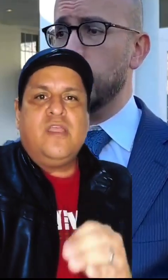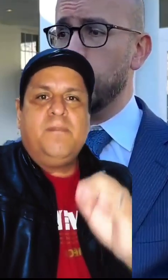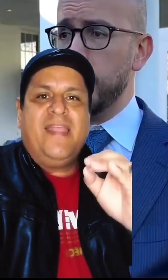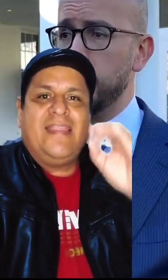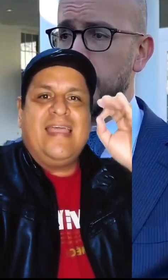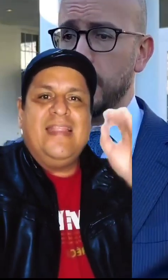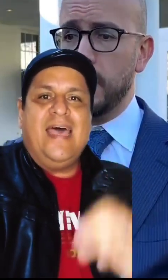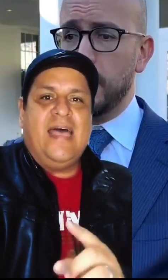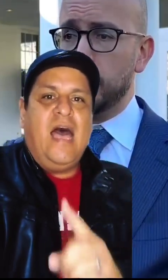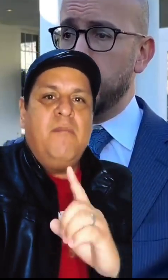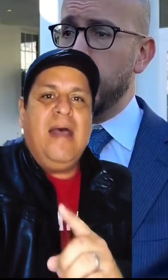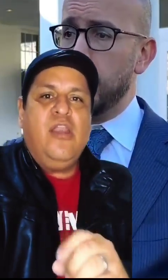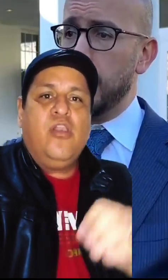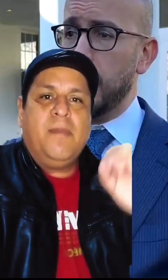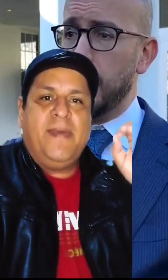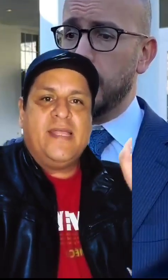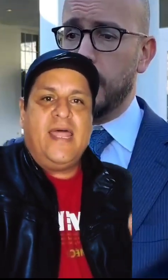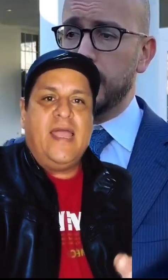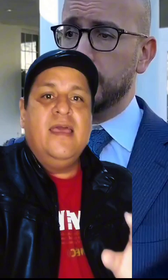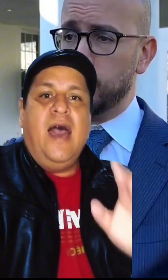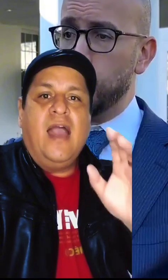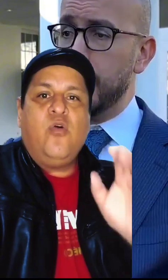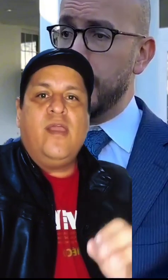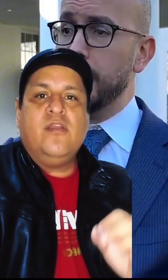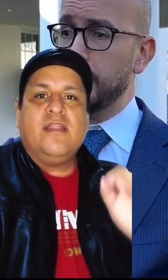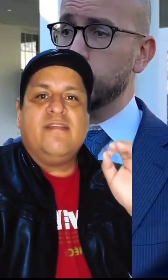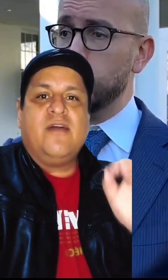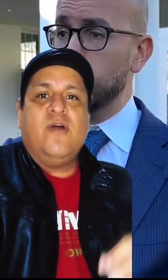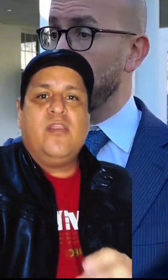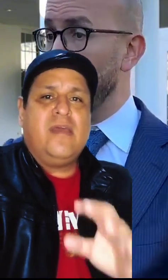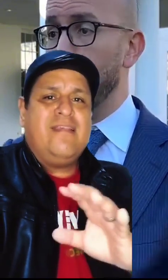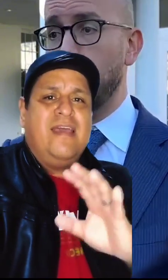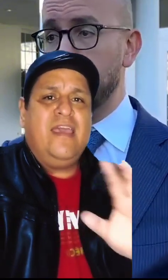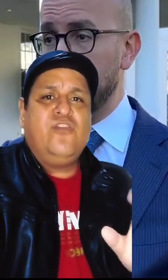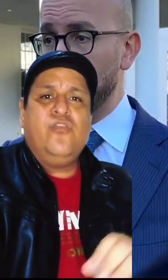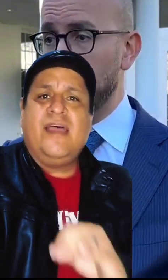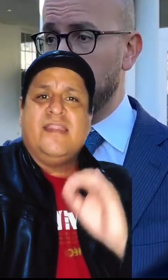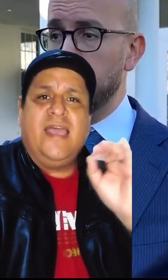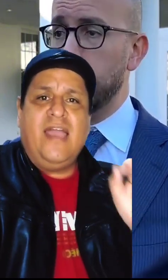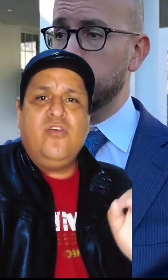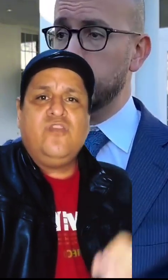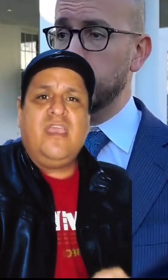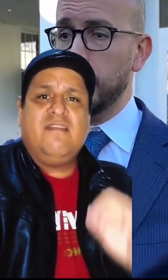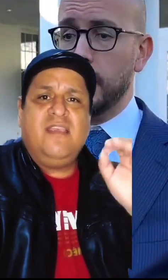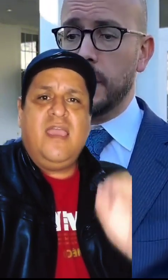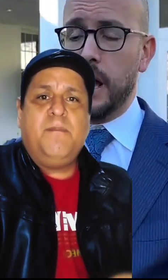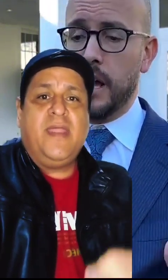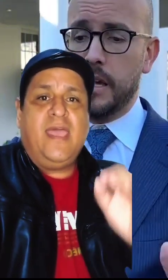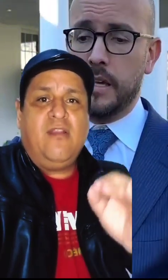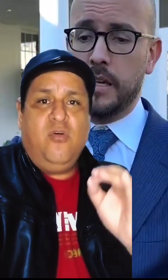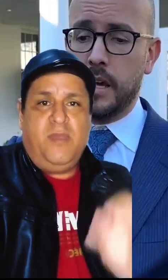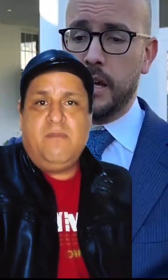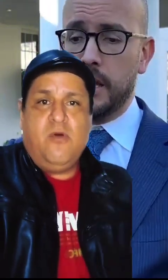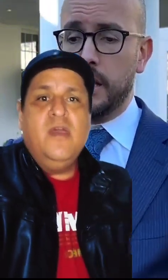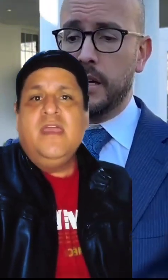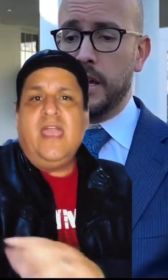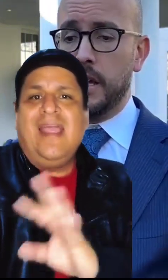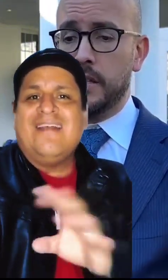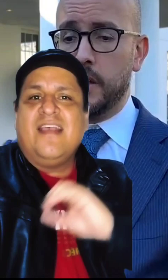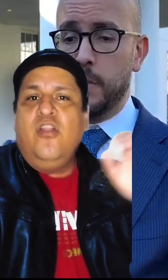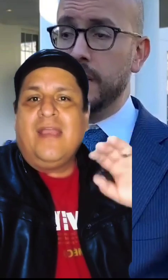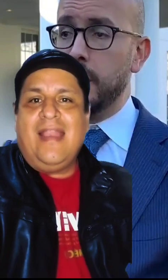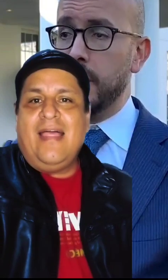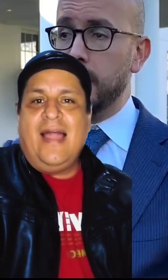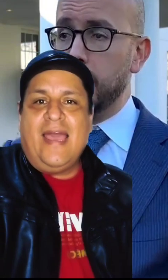ellos no respetan nada, jamás lo respetarán. Acuerdo tras acuerdo que se han hecho durante años y siempre es lo mismo.